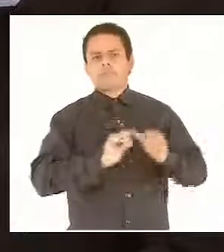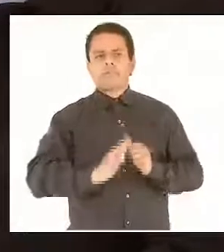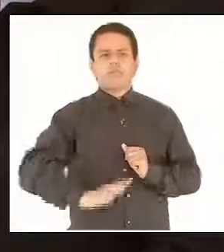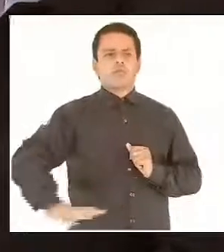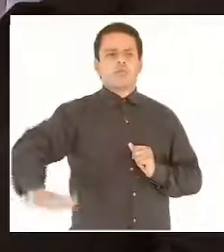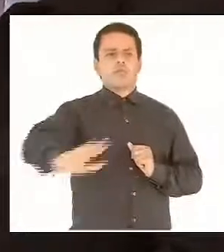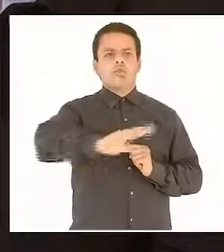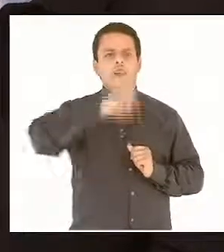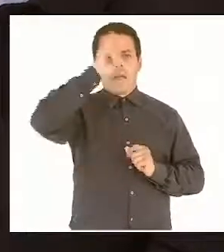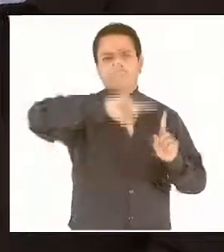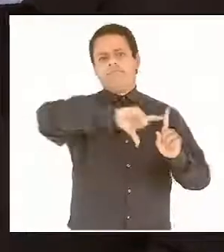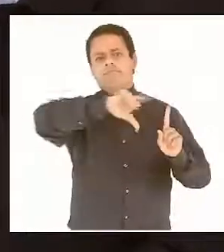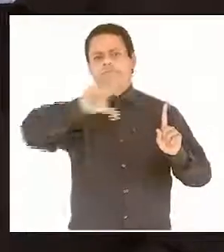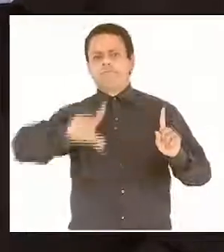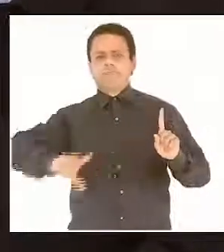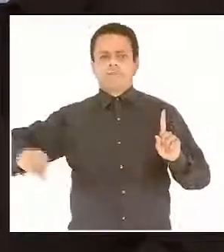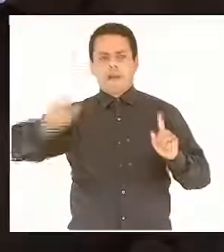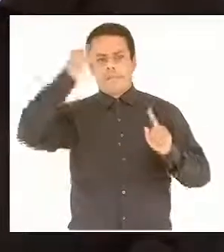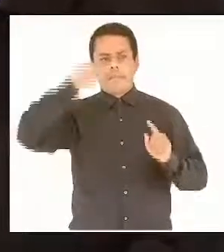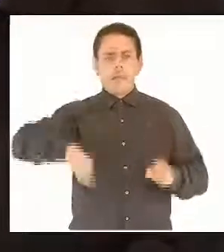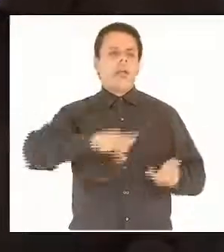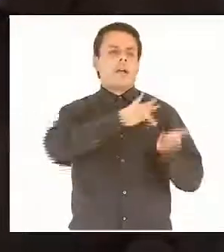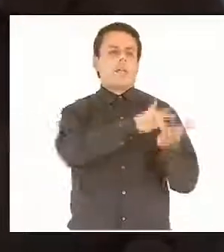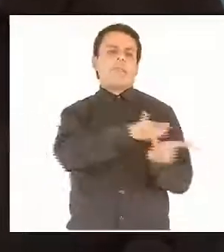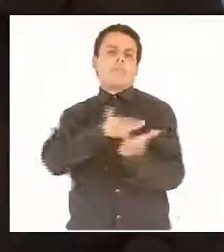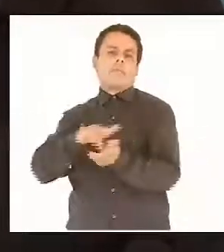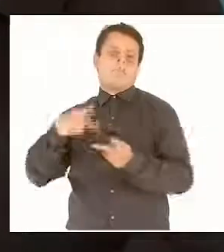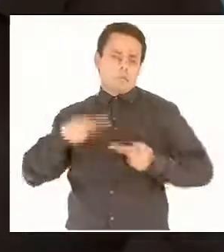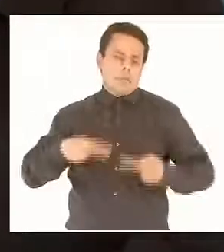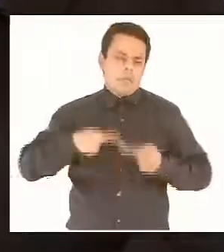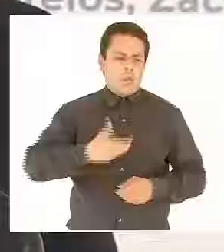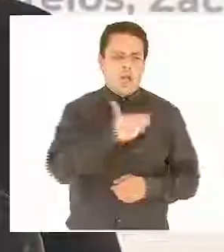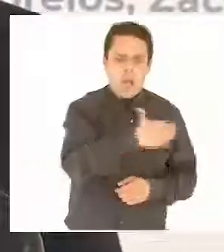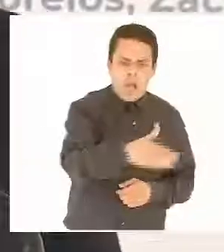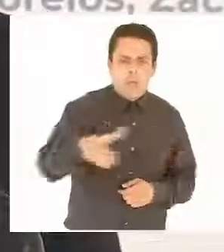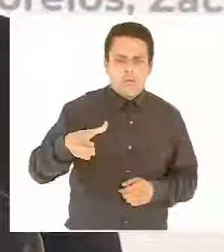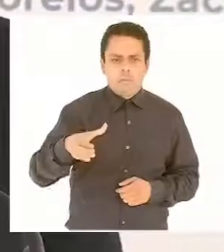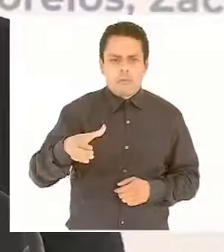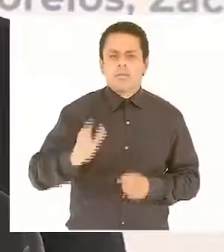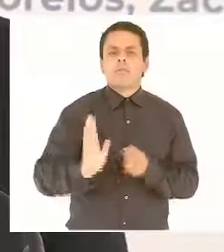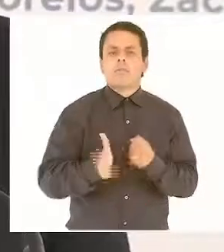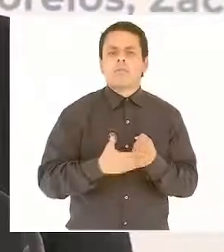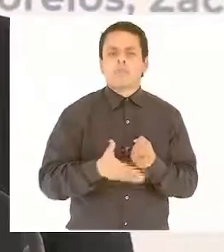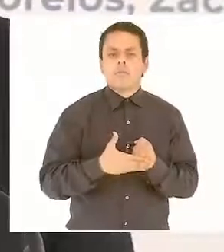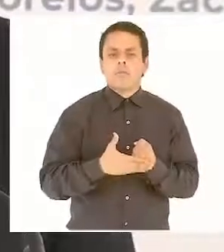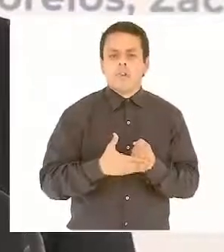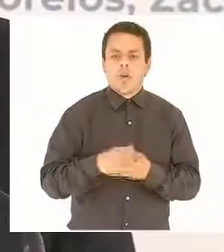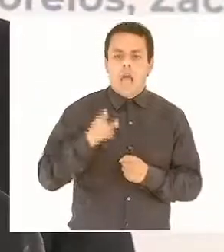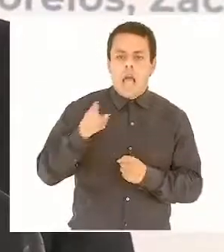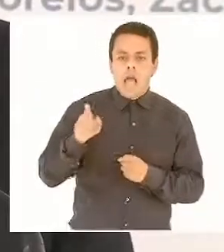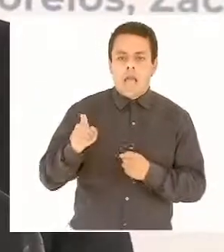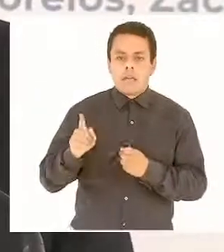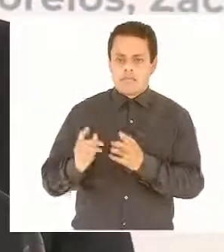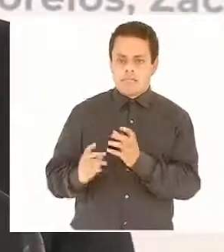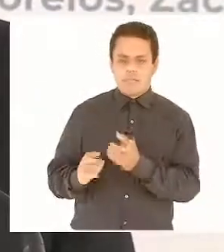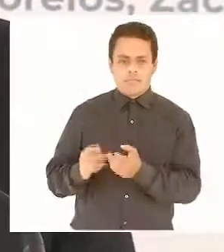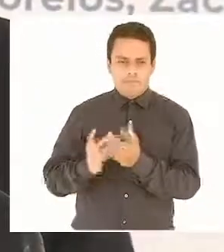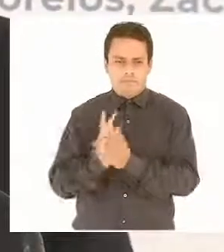el país para apoyo a los productores el programa de fertilizantes.